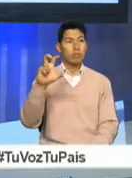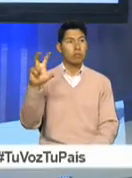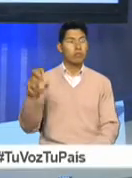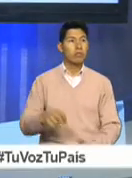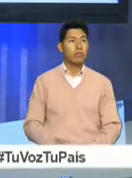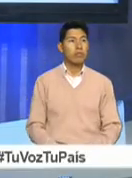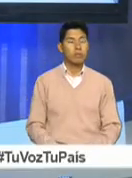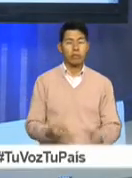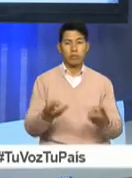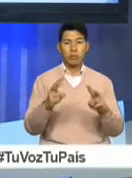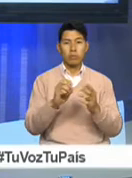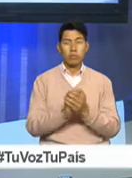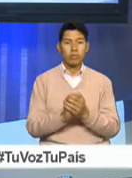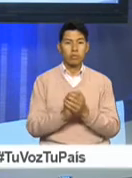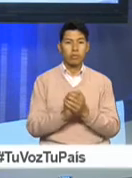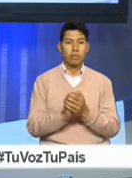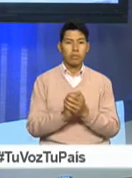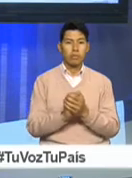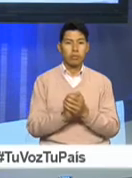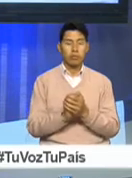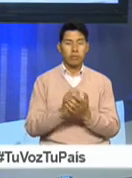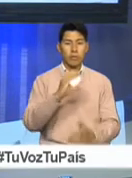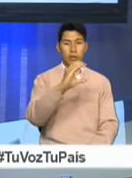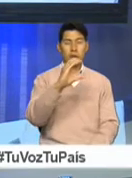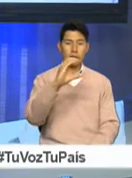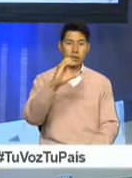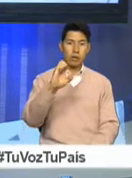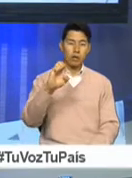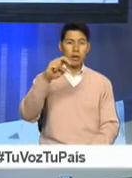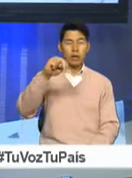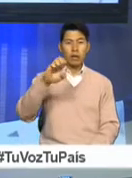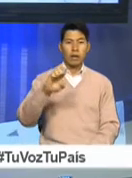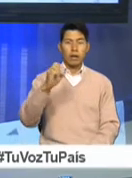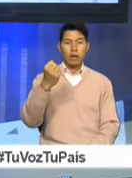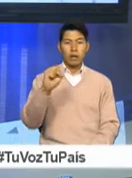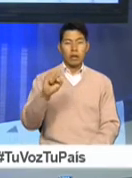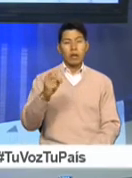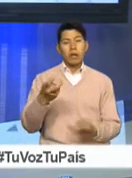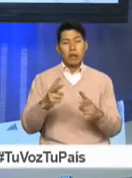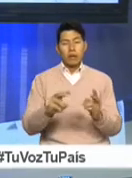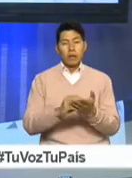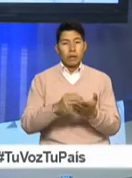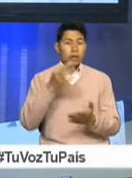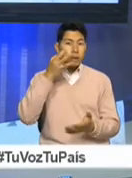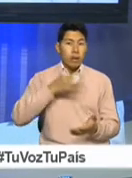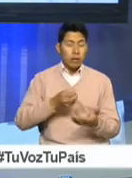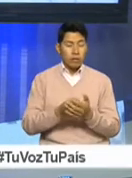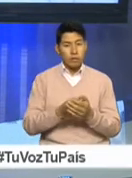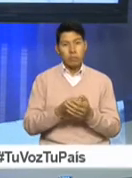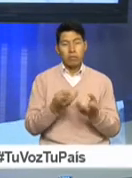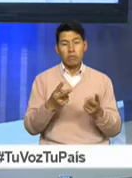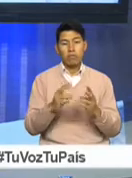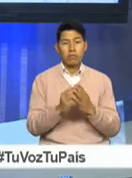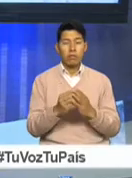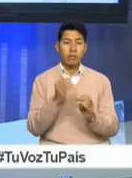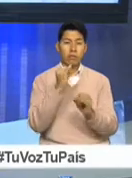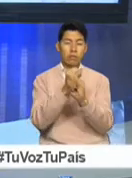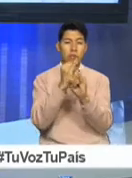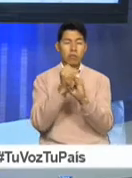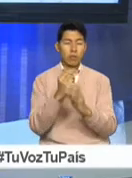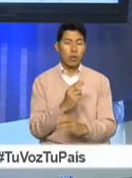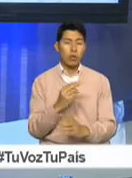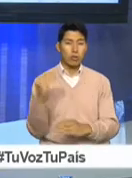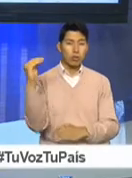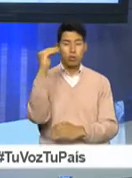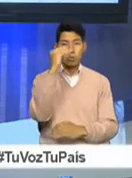senescyt brindó una rueda de prensa para informar los detalles del proceso de admisión a instituciones de educación superior públicas que se aplicará